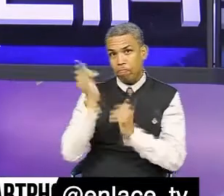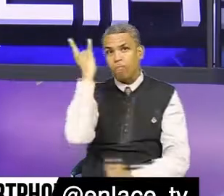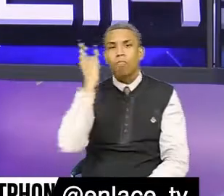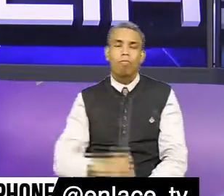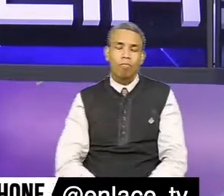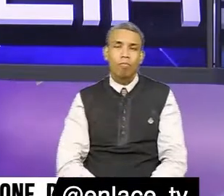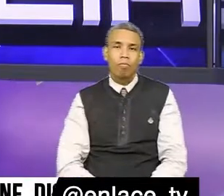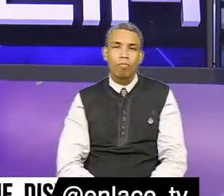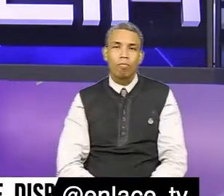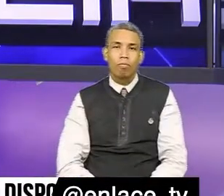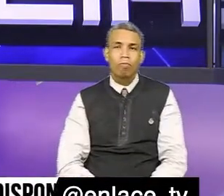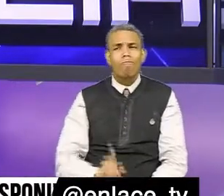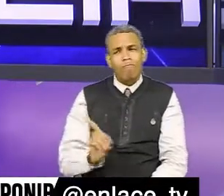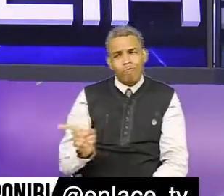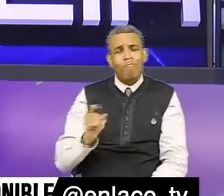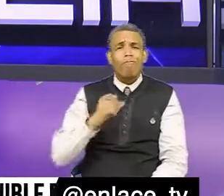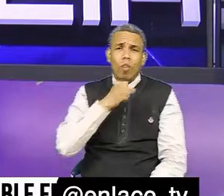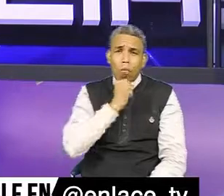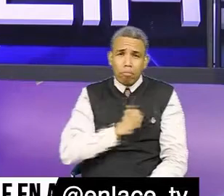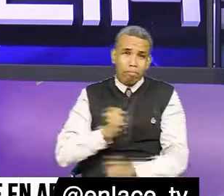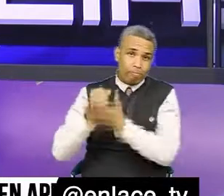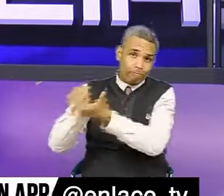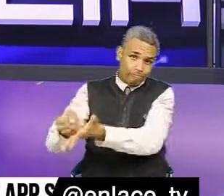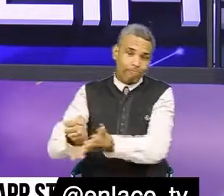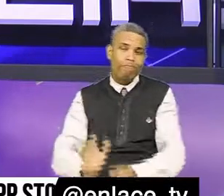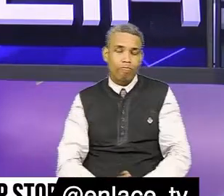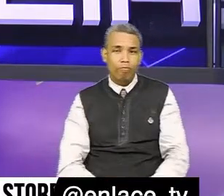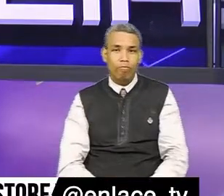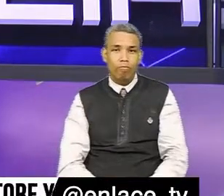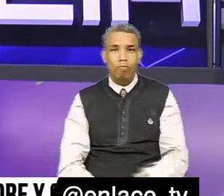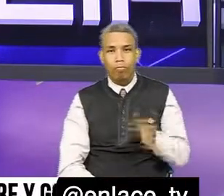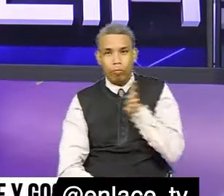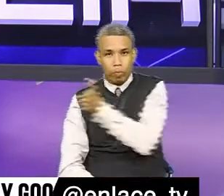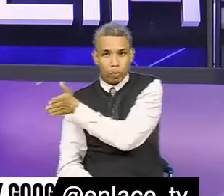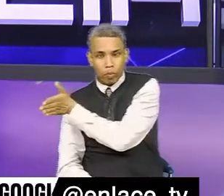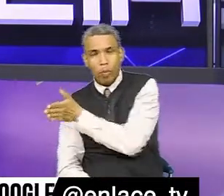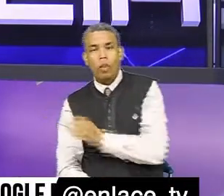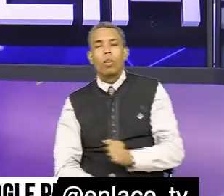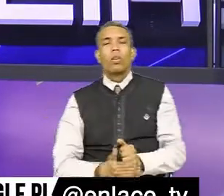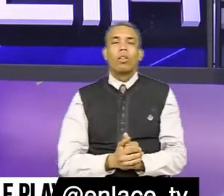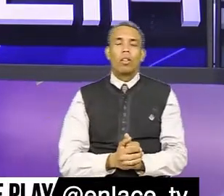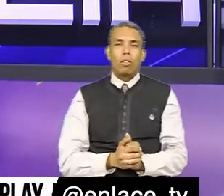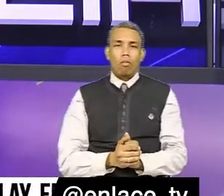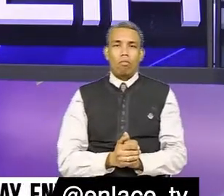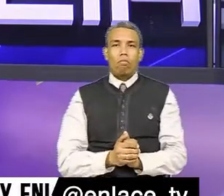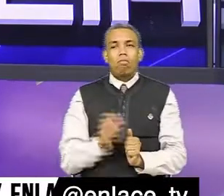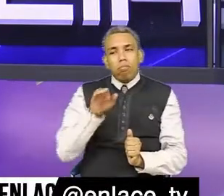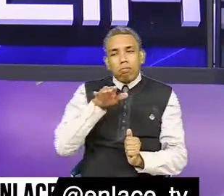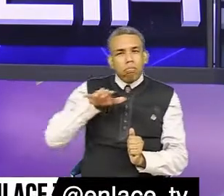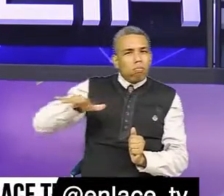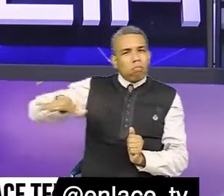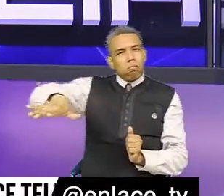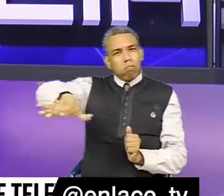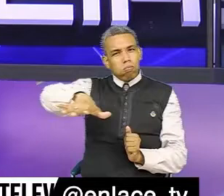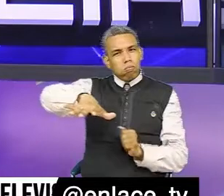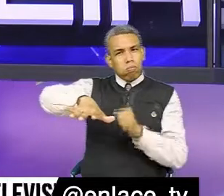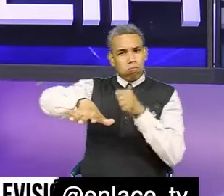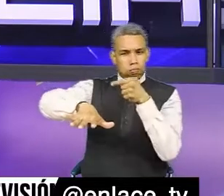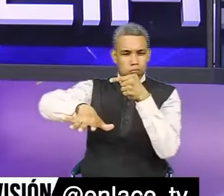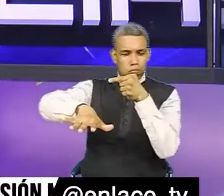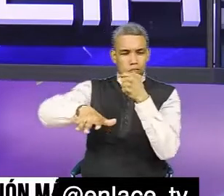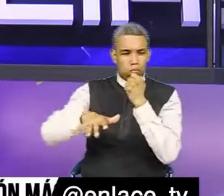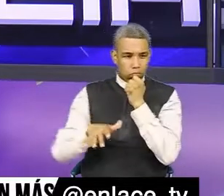necesita nuestra ayuda estos adultos mayores y el comité de gremios se pronuncia ante la crisis que afrontan la belena por la falta de cierre financiero del